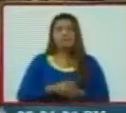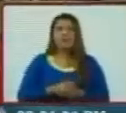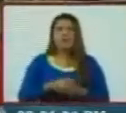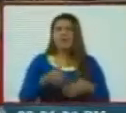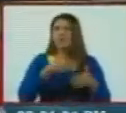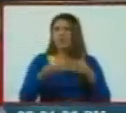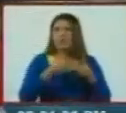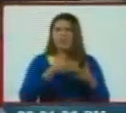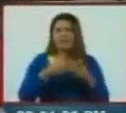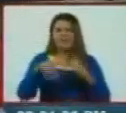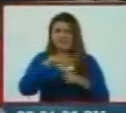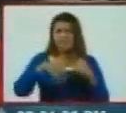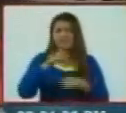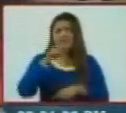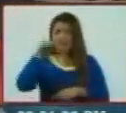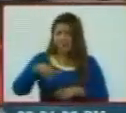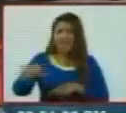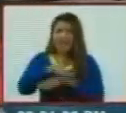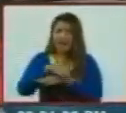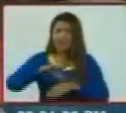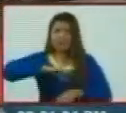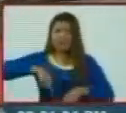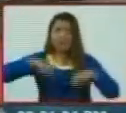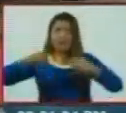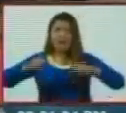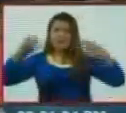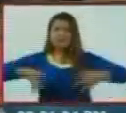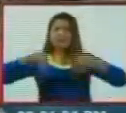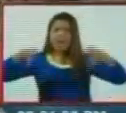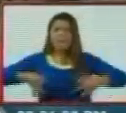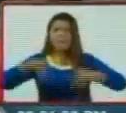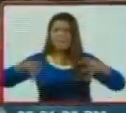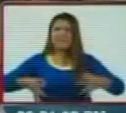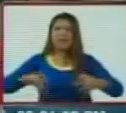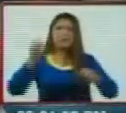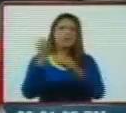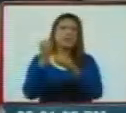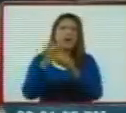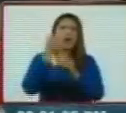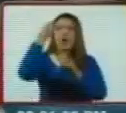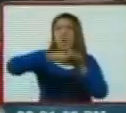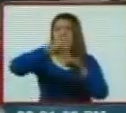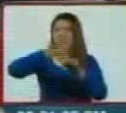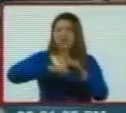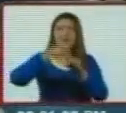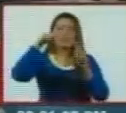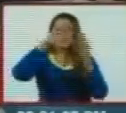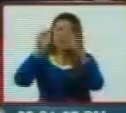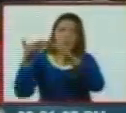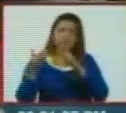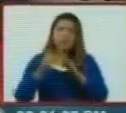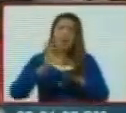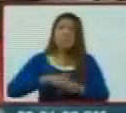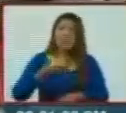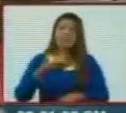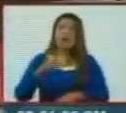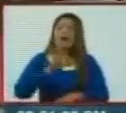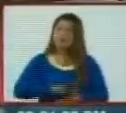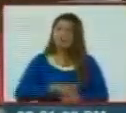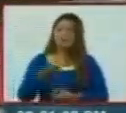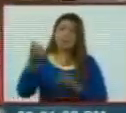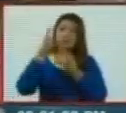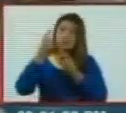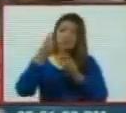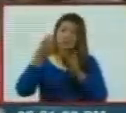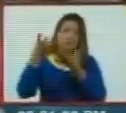coyunturas difíciles, pero aquí en la calle, los motorizados, siempre vamos a estar trabajando y luchando por nuestra comunidad, porque eso es lo que nos dejó el